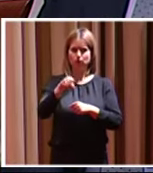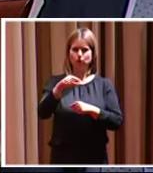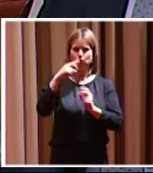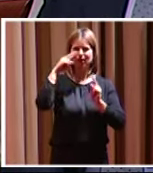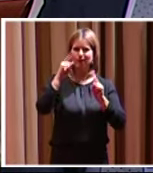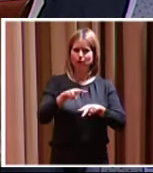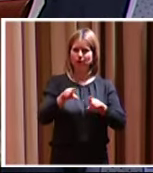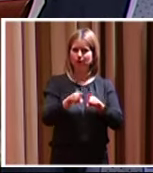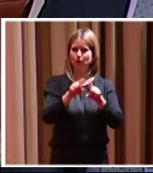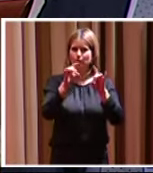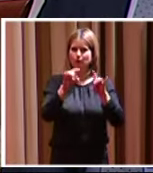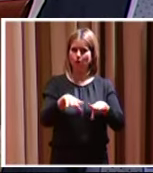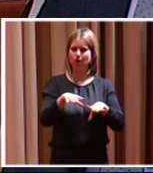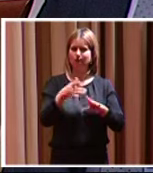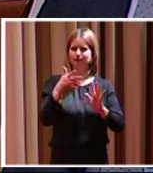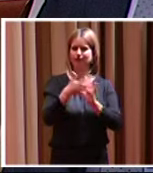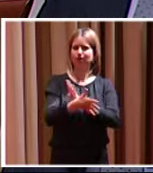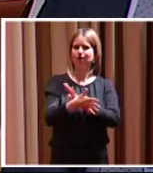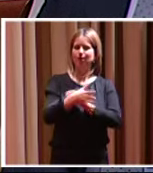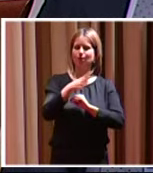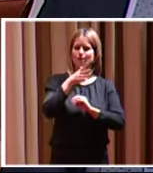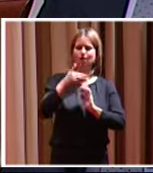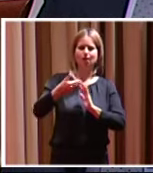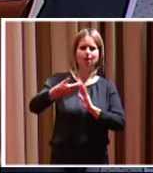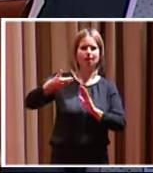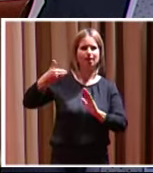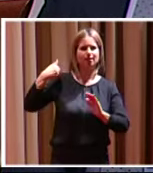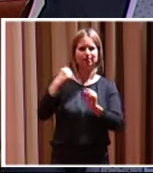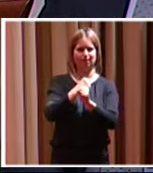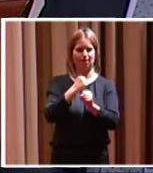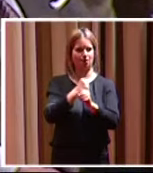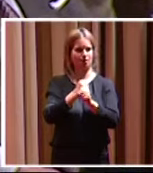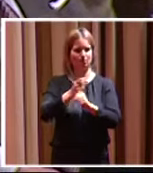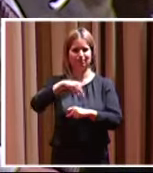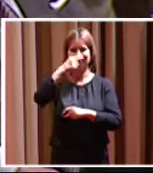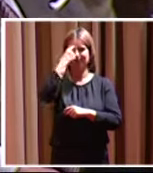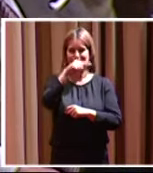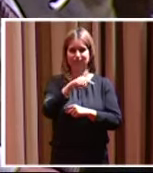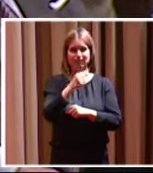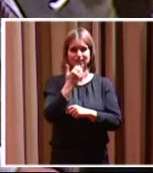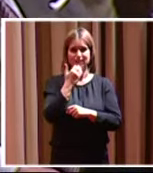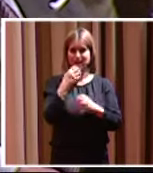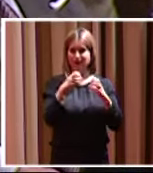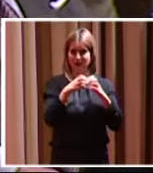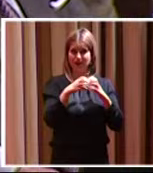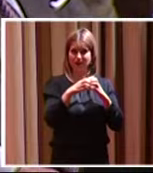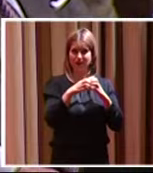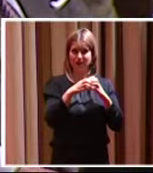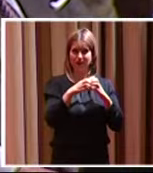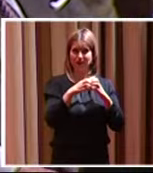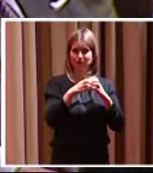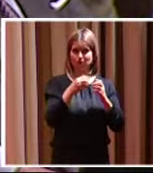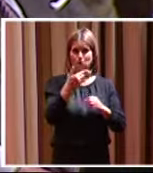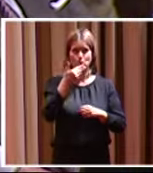reconocimiento como este es fruto de trabajo y nadie duda que si en Granada pudo disfrutar